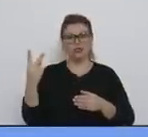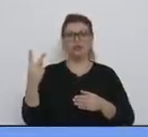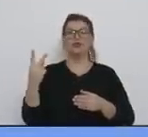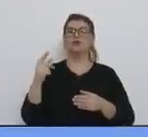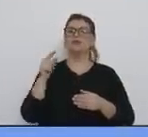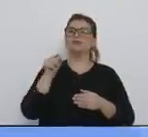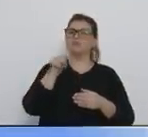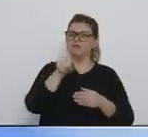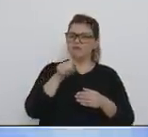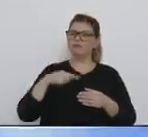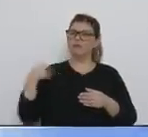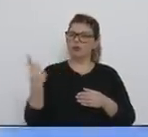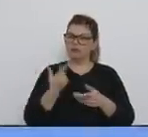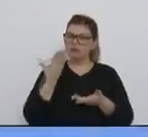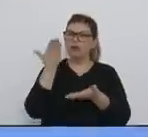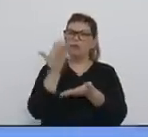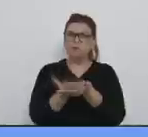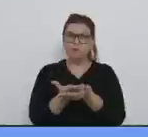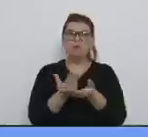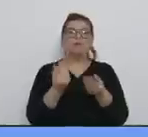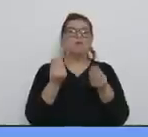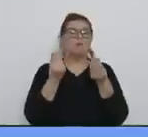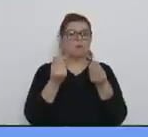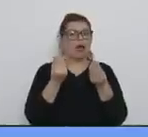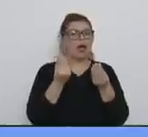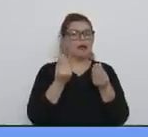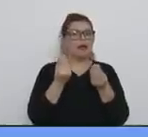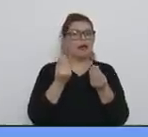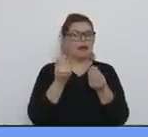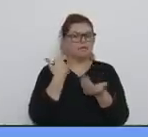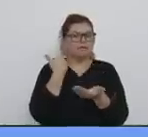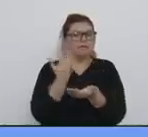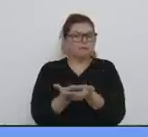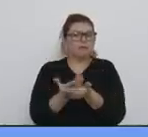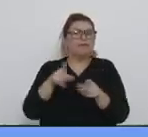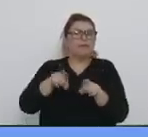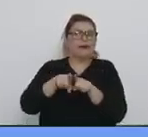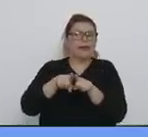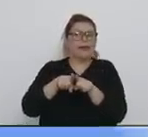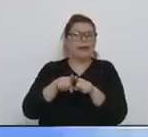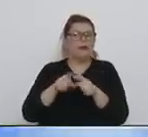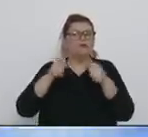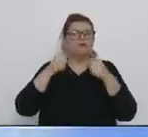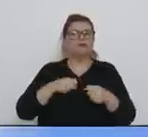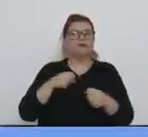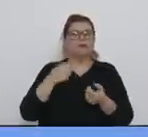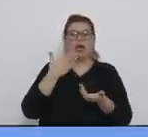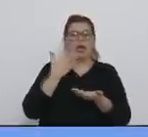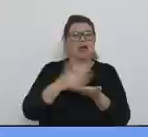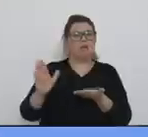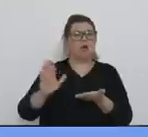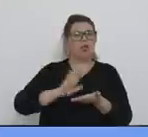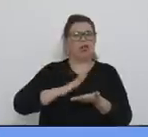que hemos presentado para manifestar nuestro enérgico repudio a la visita del